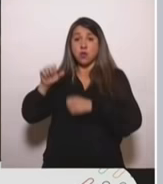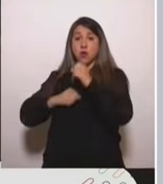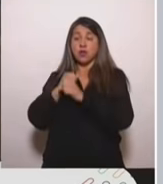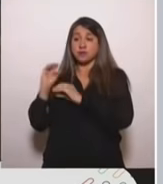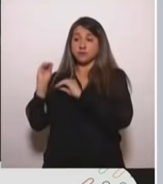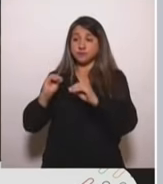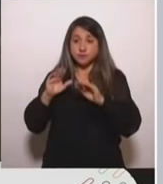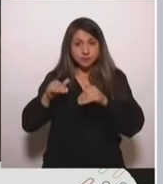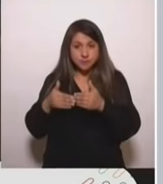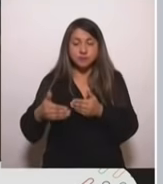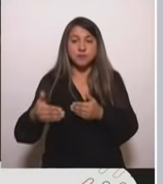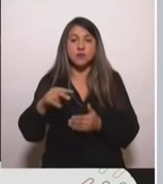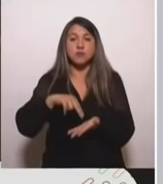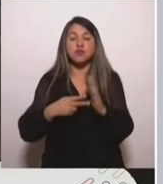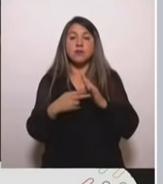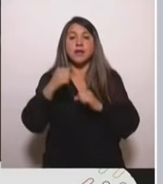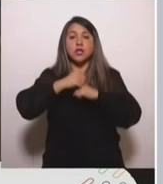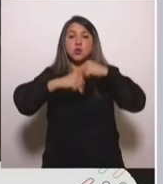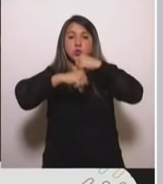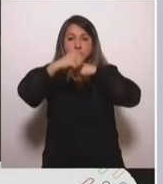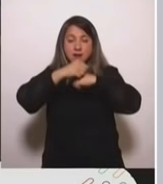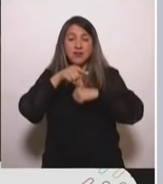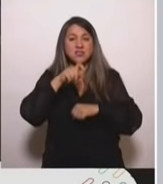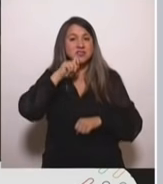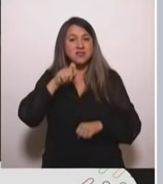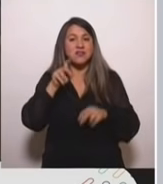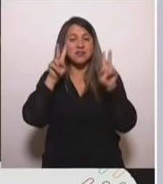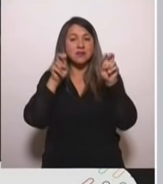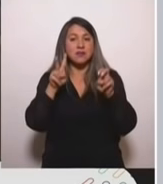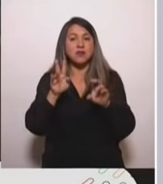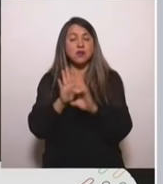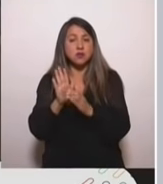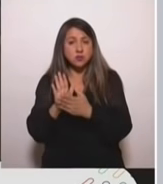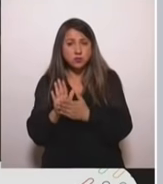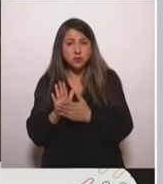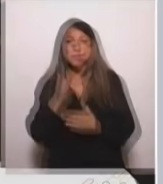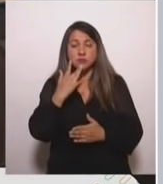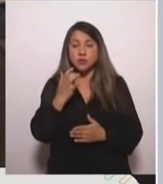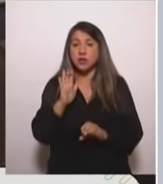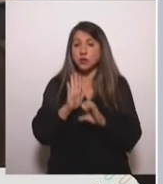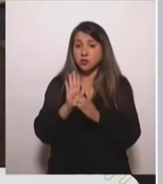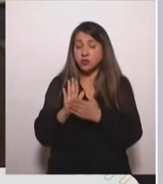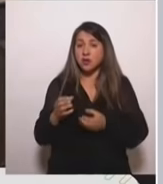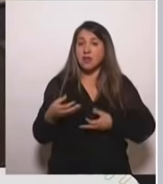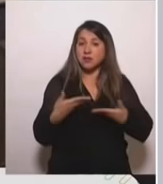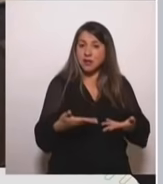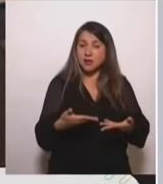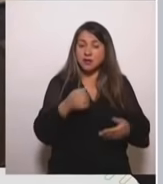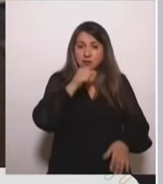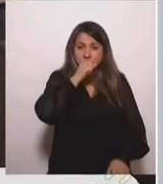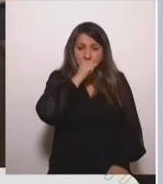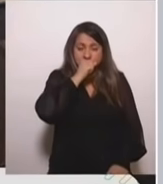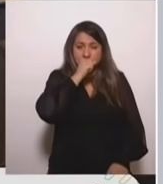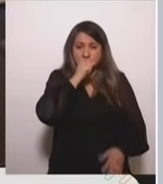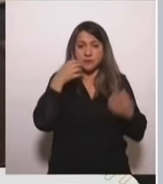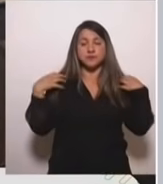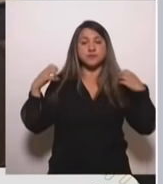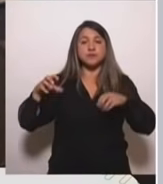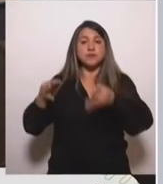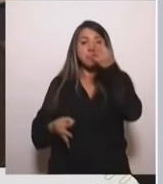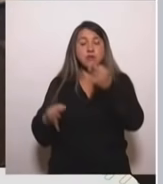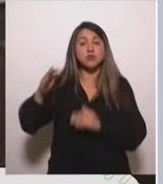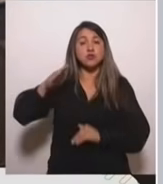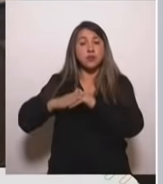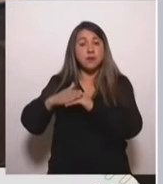usted? Sebastián, dos ideas respecto de lo que usted me plantea. La primera es que cuando